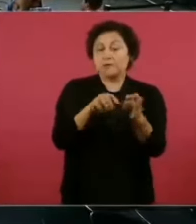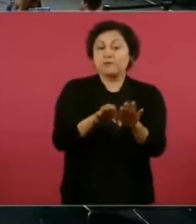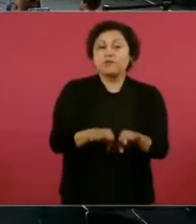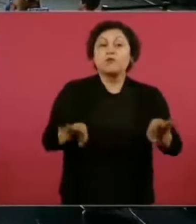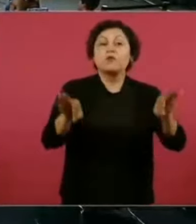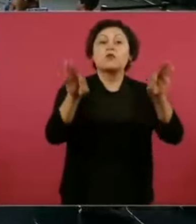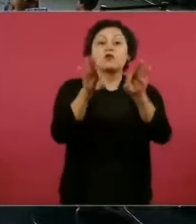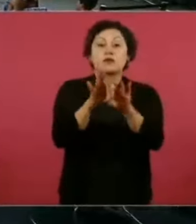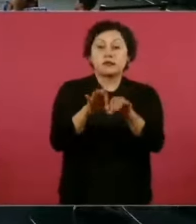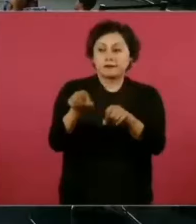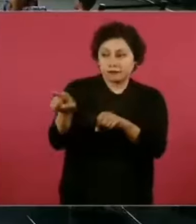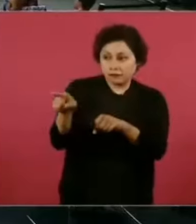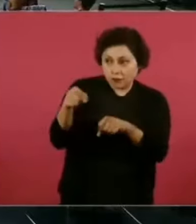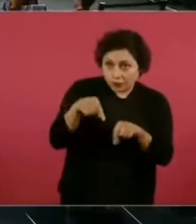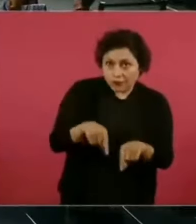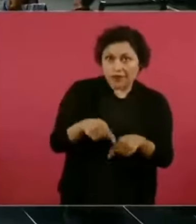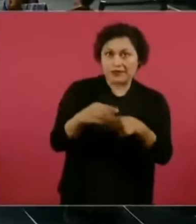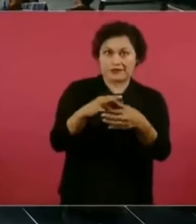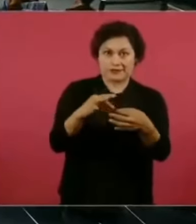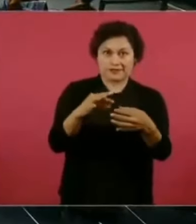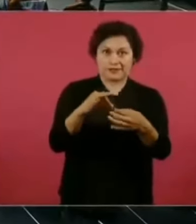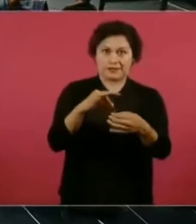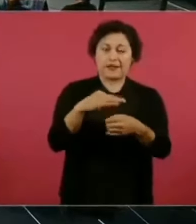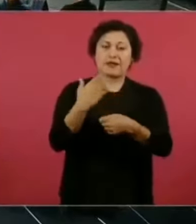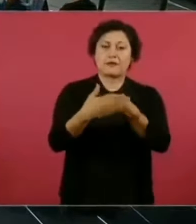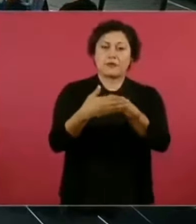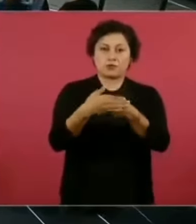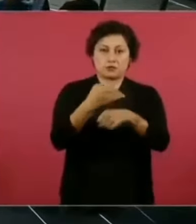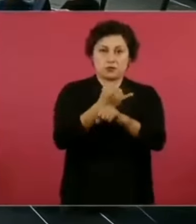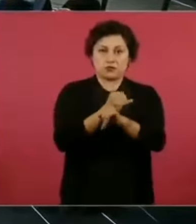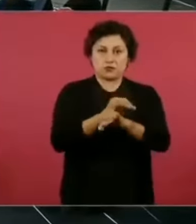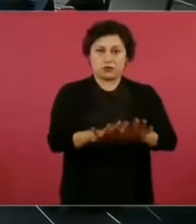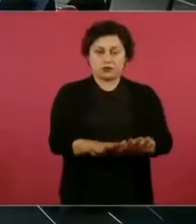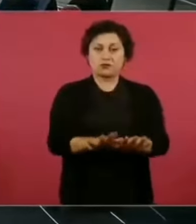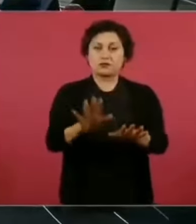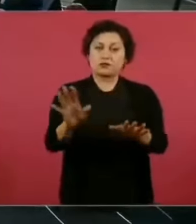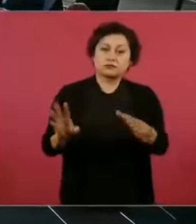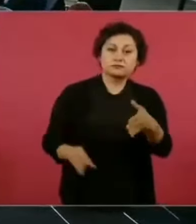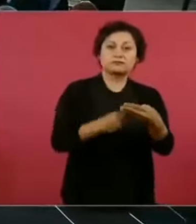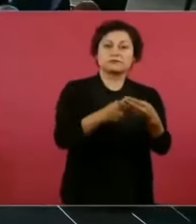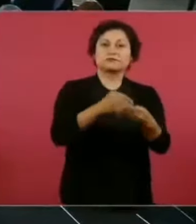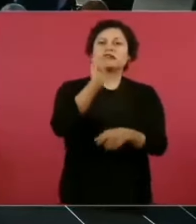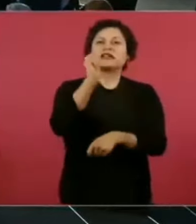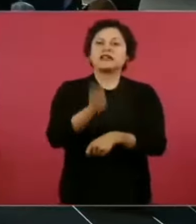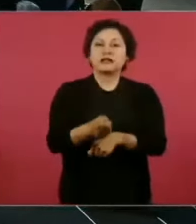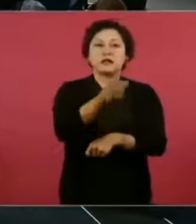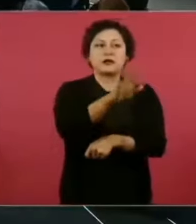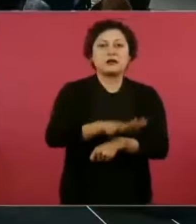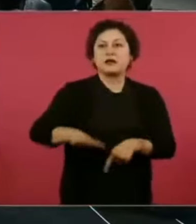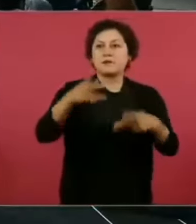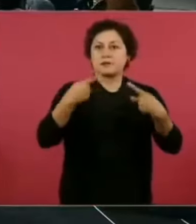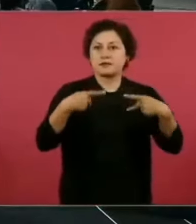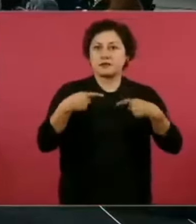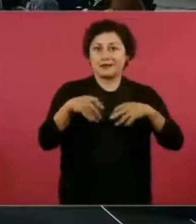hablara sobre la basificación de trabajadores de la salud, porque cumplimos ese compromiso.